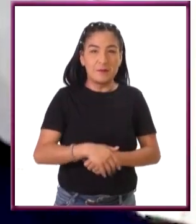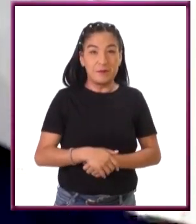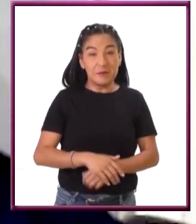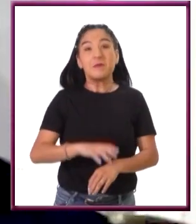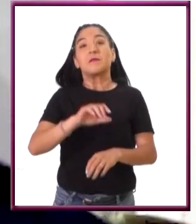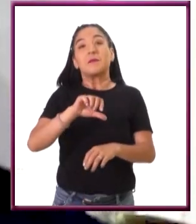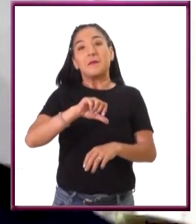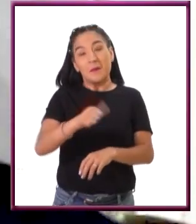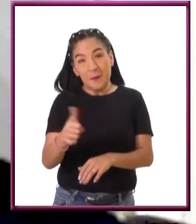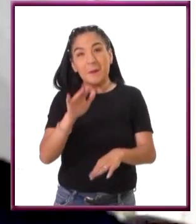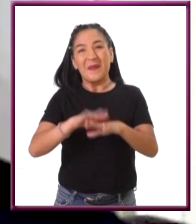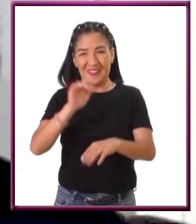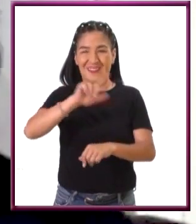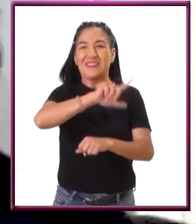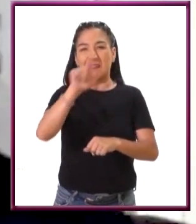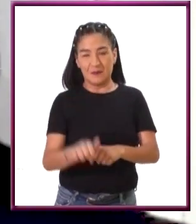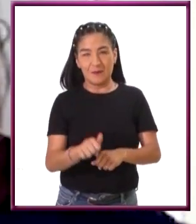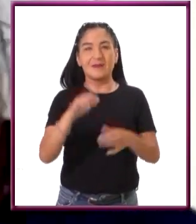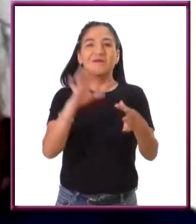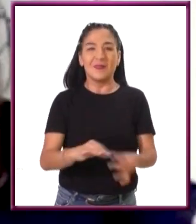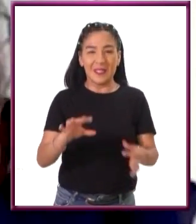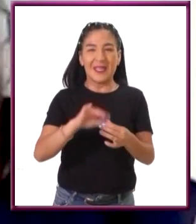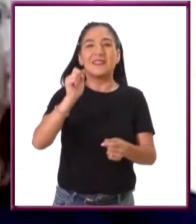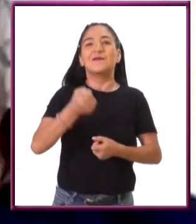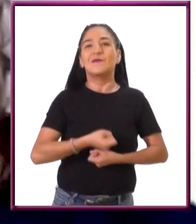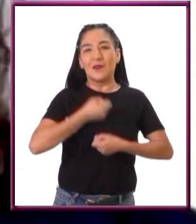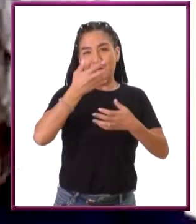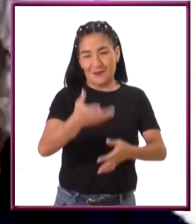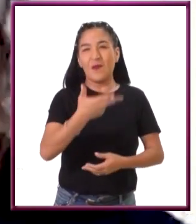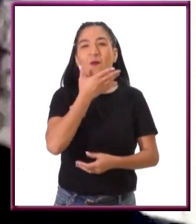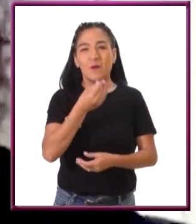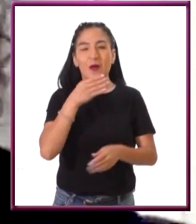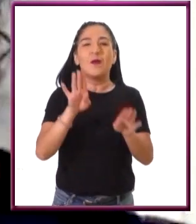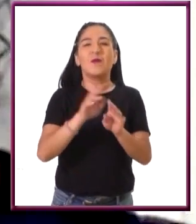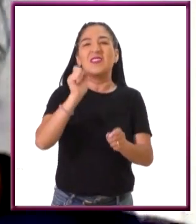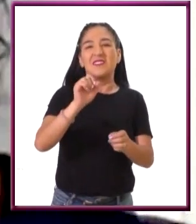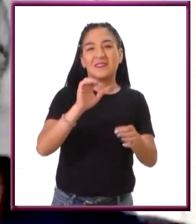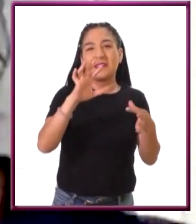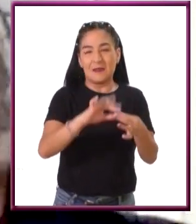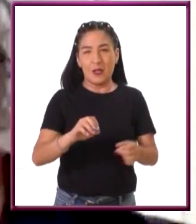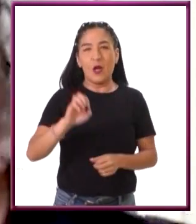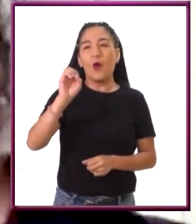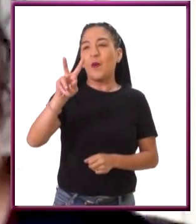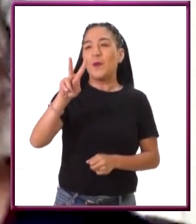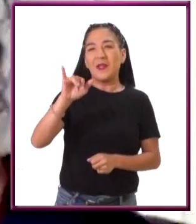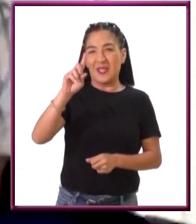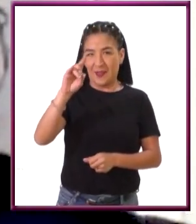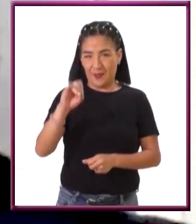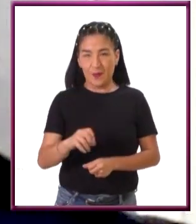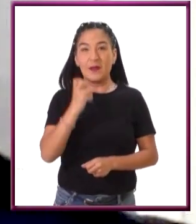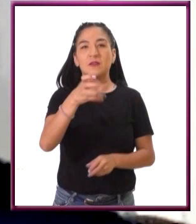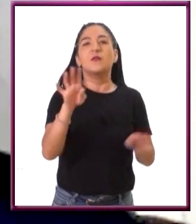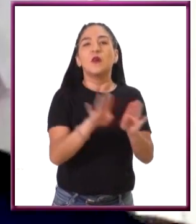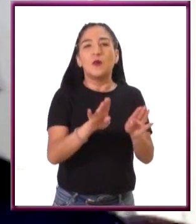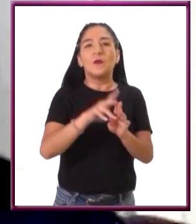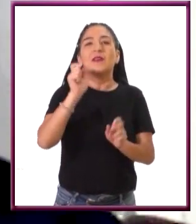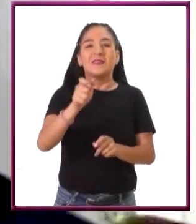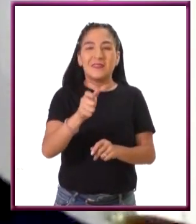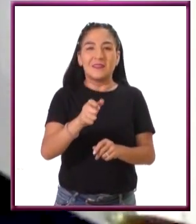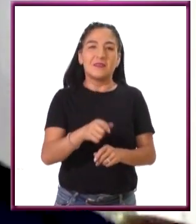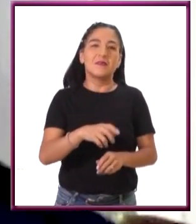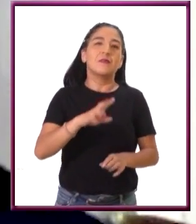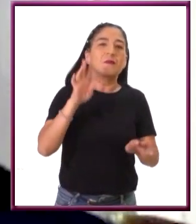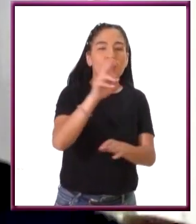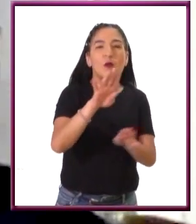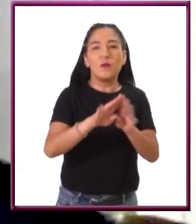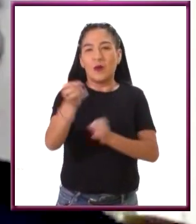ya nos vamos a encontrar con otros poetas que empiezan a jugar más con la idea de la musa, ¿no? Como por ejemplo Ovidio. Ovidio va a utilizar a las